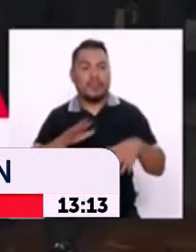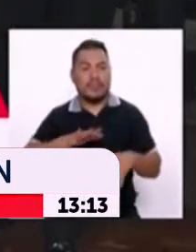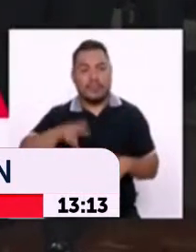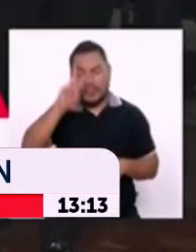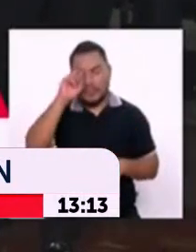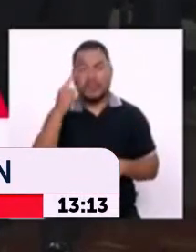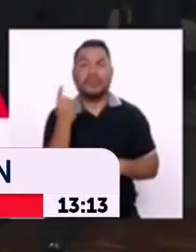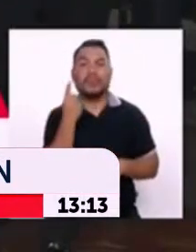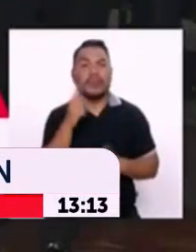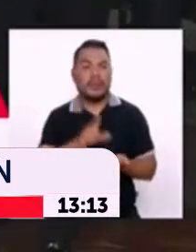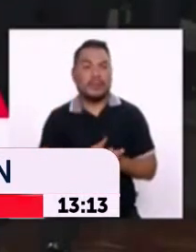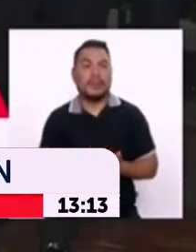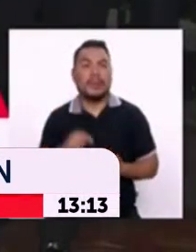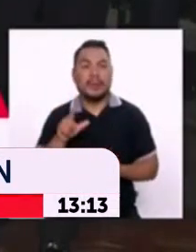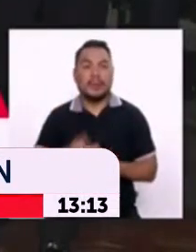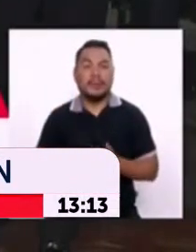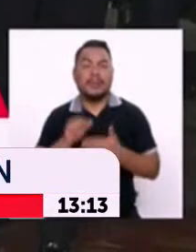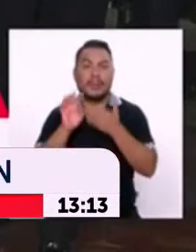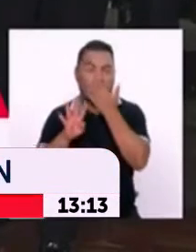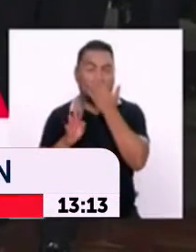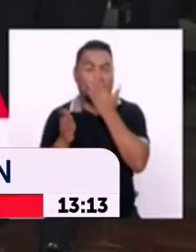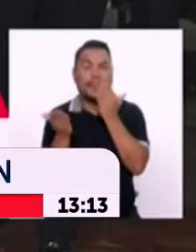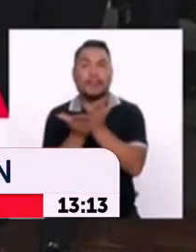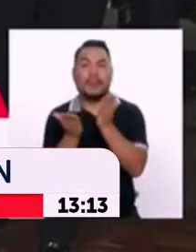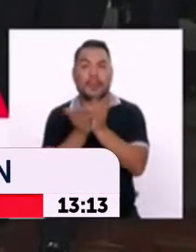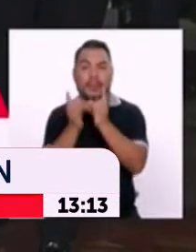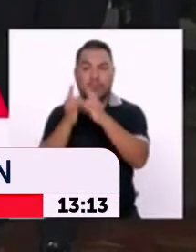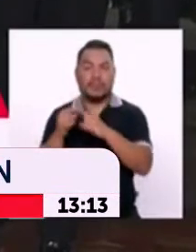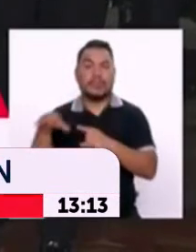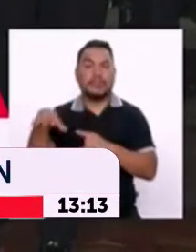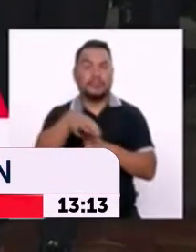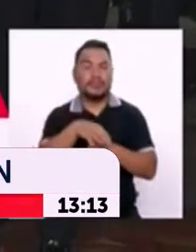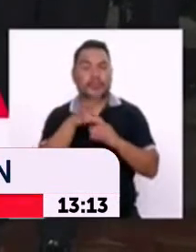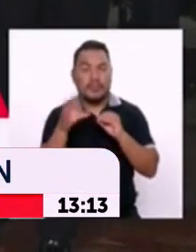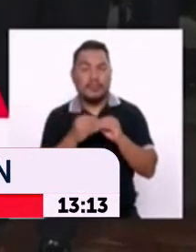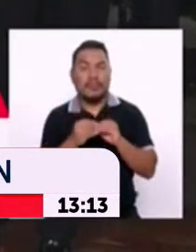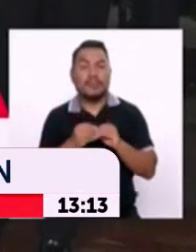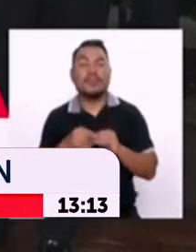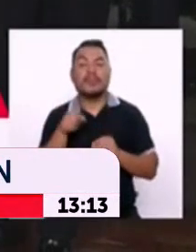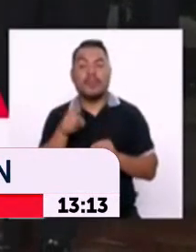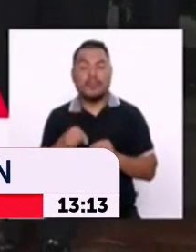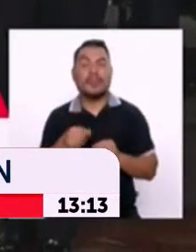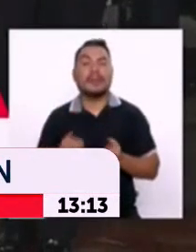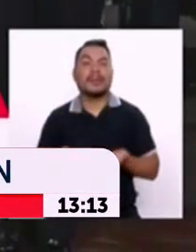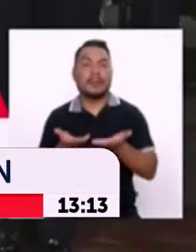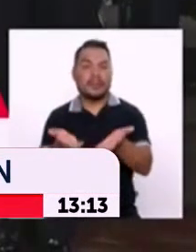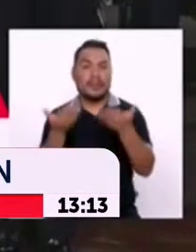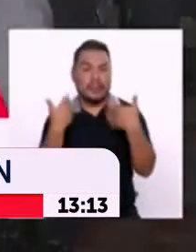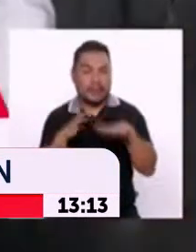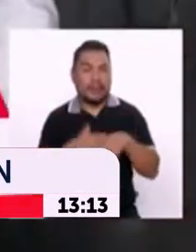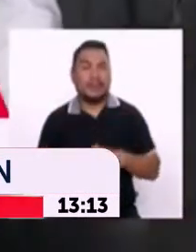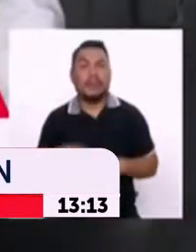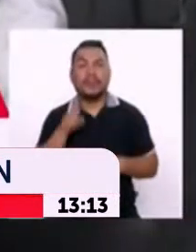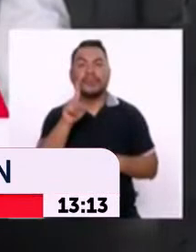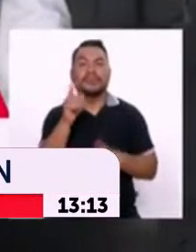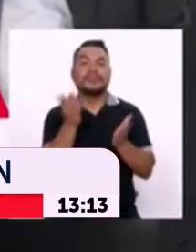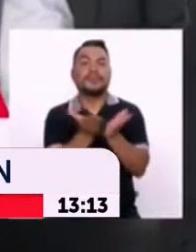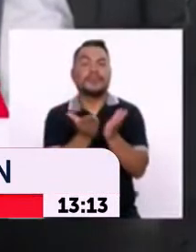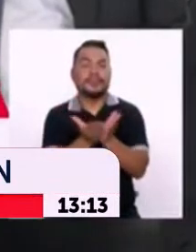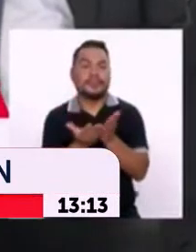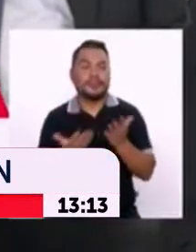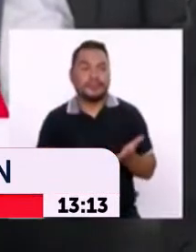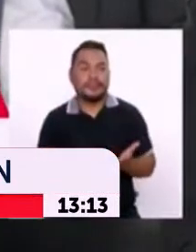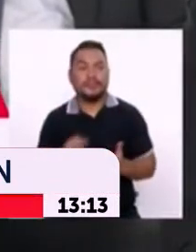país, no solo en Lima son 4 escuelas de contingencia. Adicionalmente a ello, hemos entregado ya una